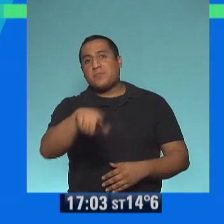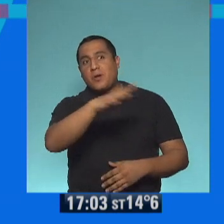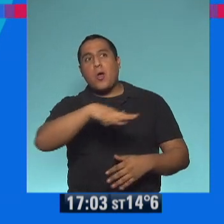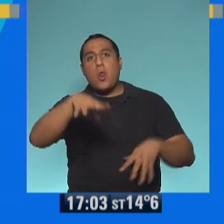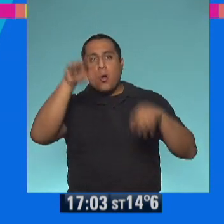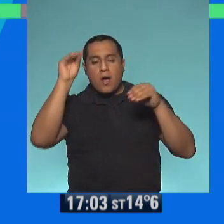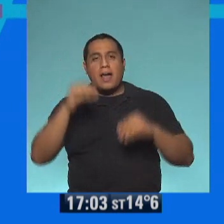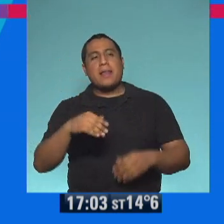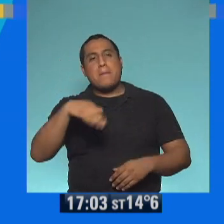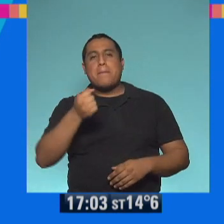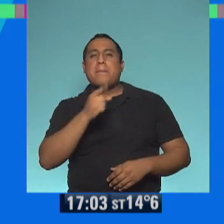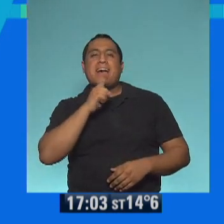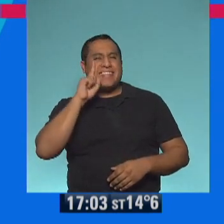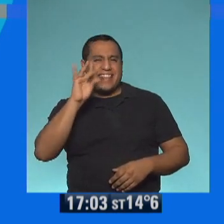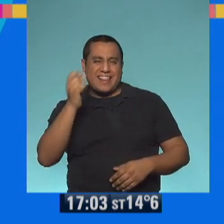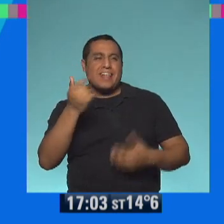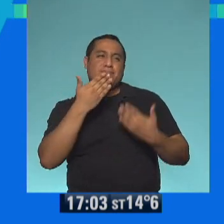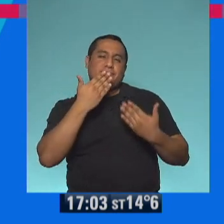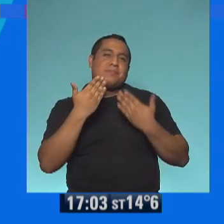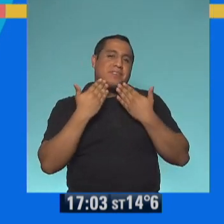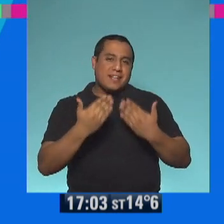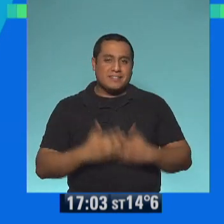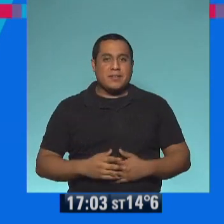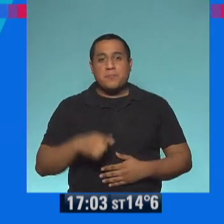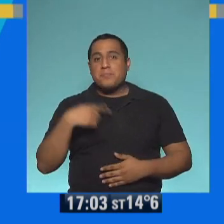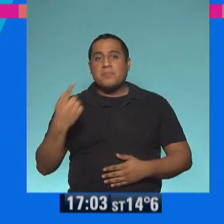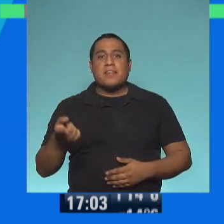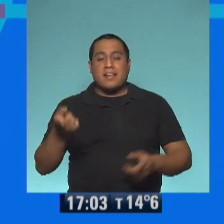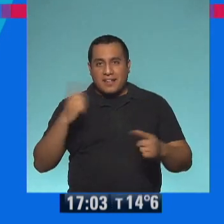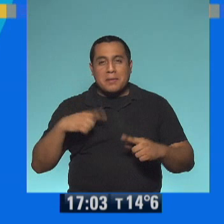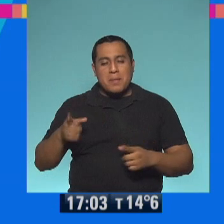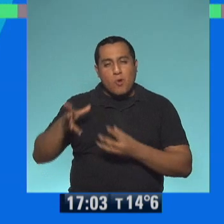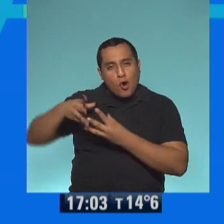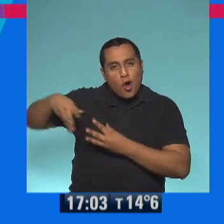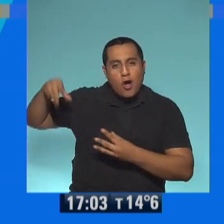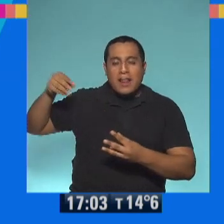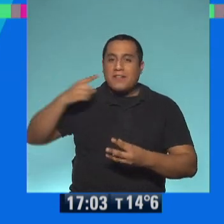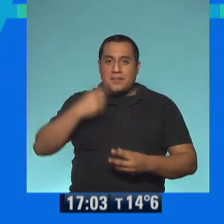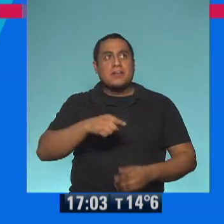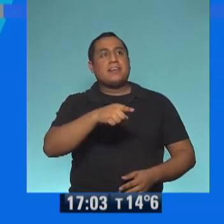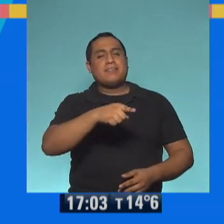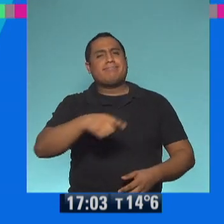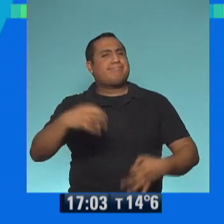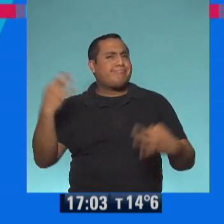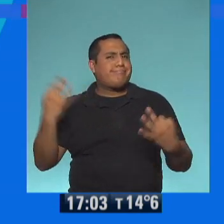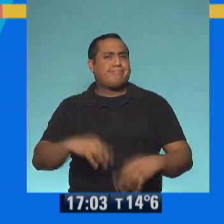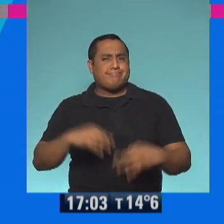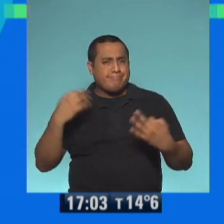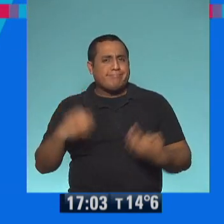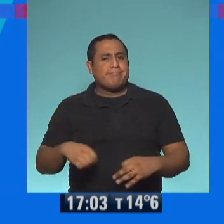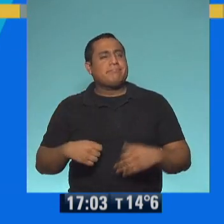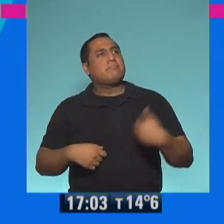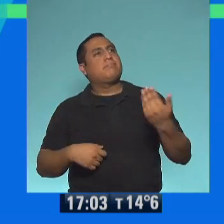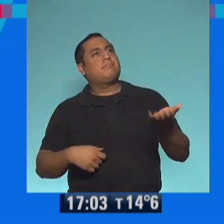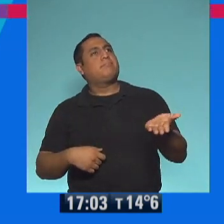muchas gracias y aquí tenemos como la larga y tupida no nos